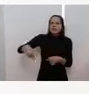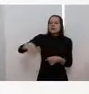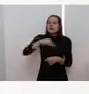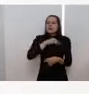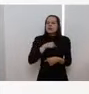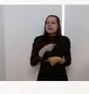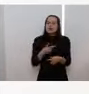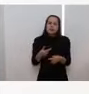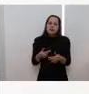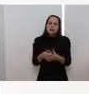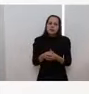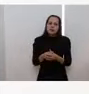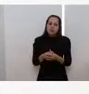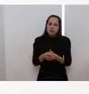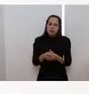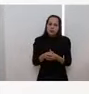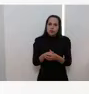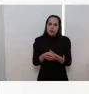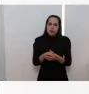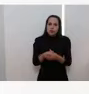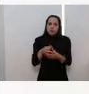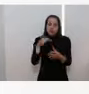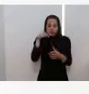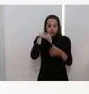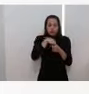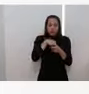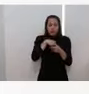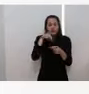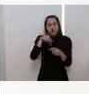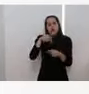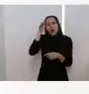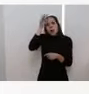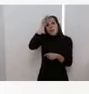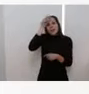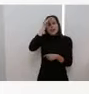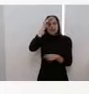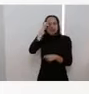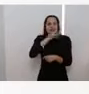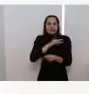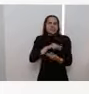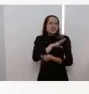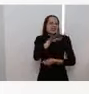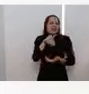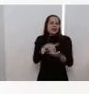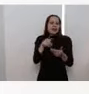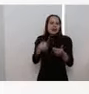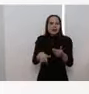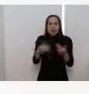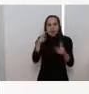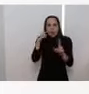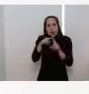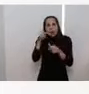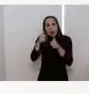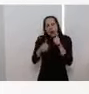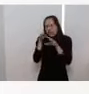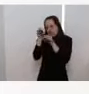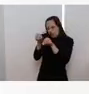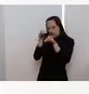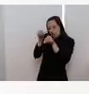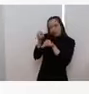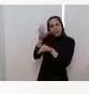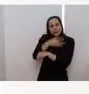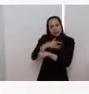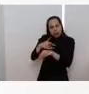una de las megas que tiene el hospital militar central y está basada en la formación del talento humano en salud